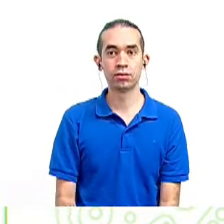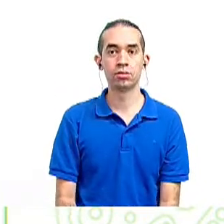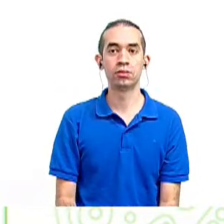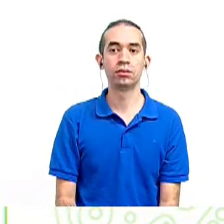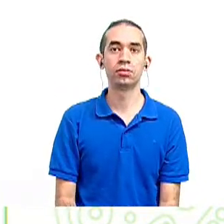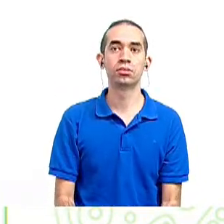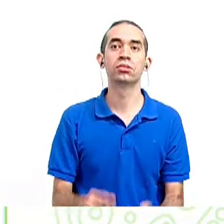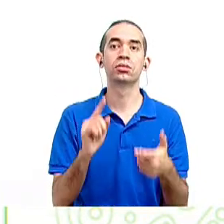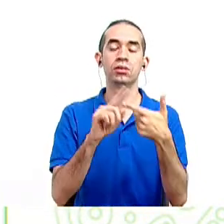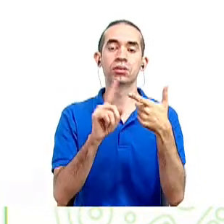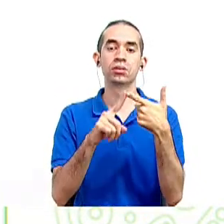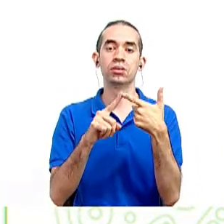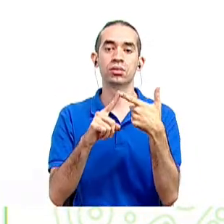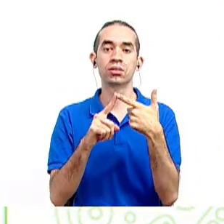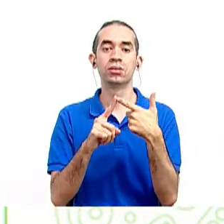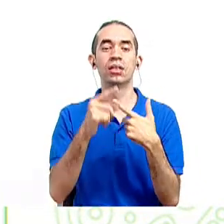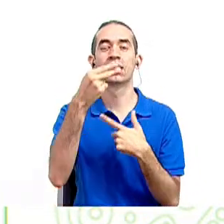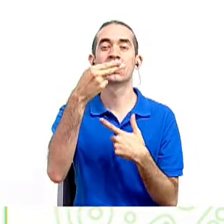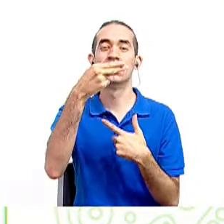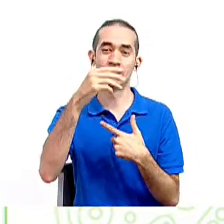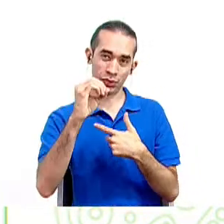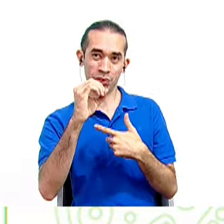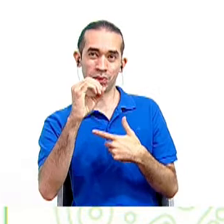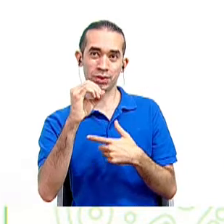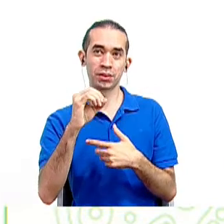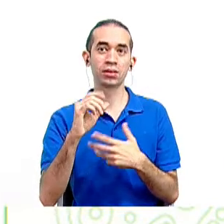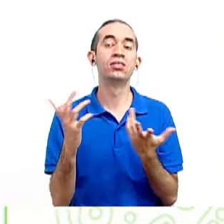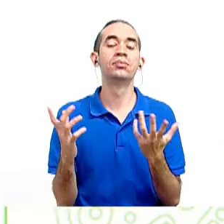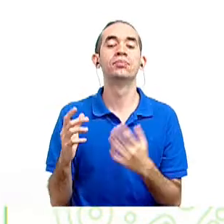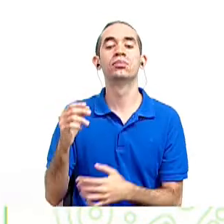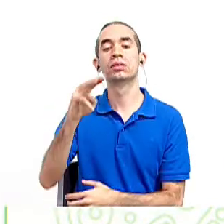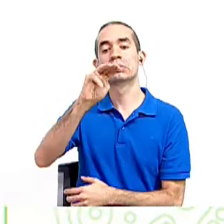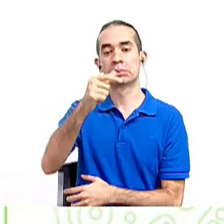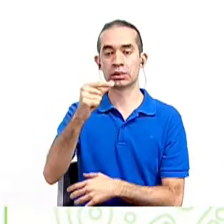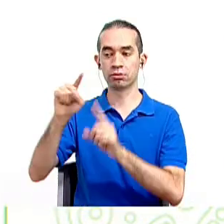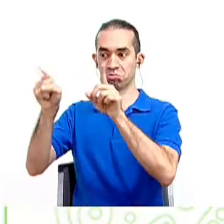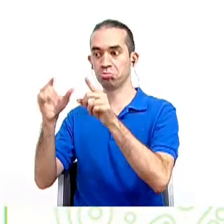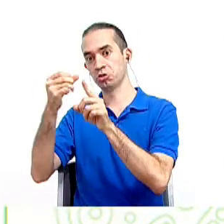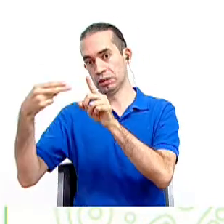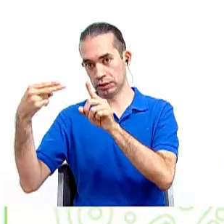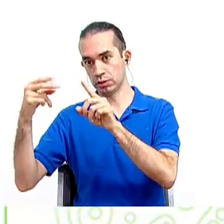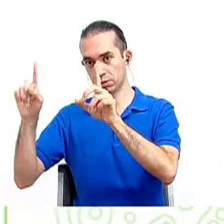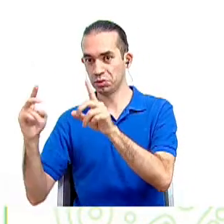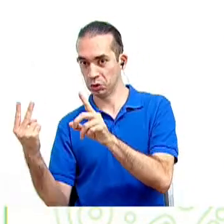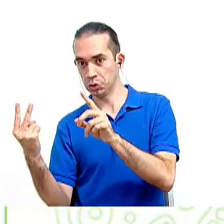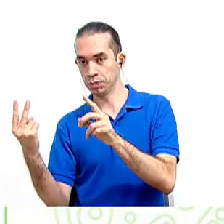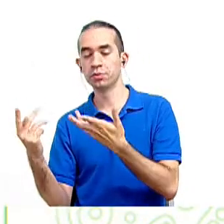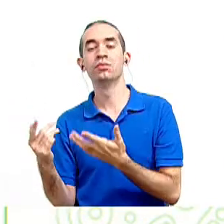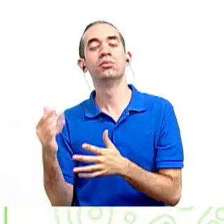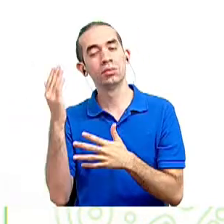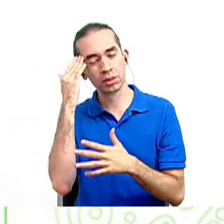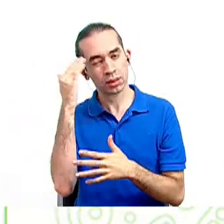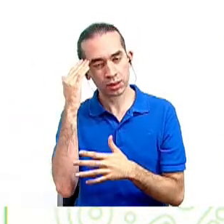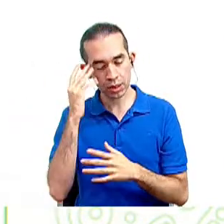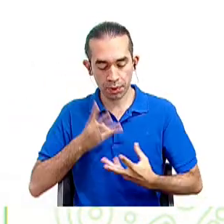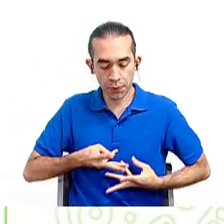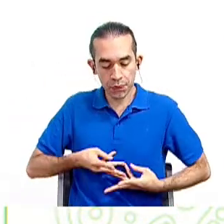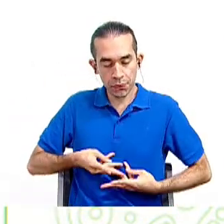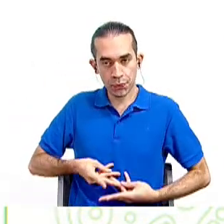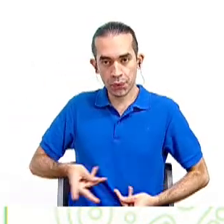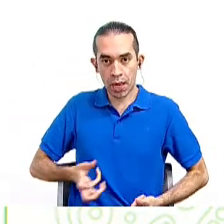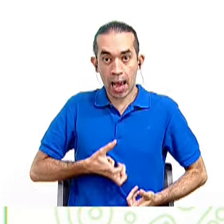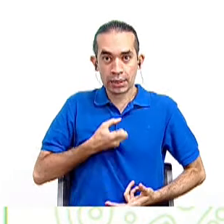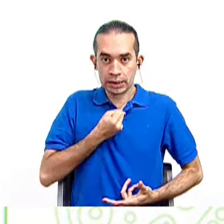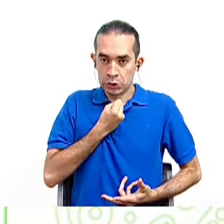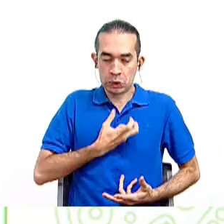Luego vienen los hidróxidos. Un ejemplo de eso sería el hidróxido de magnesio, que es el que hablamos, que es un antiácido y es